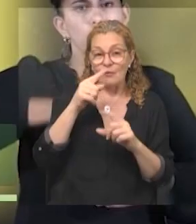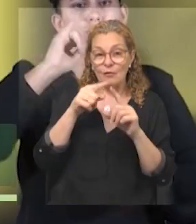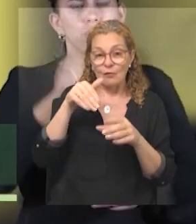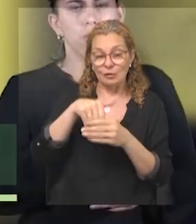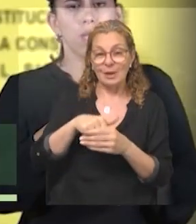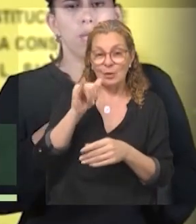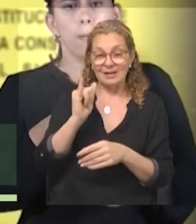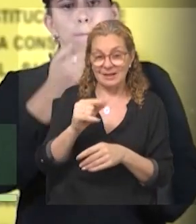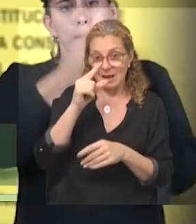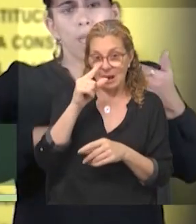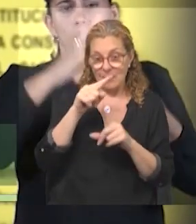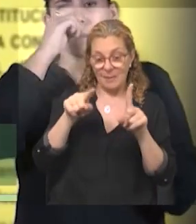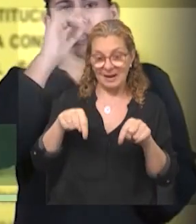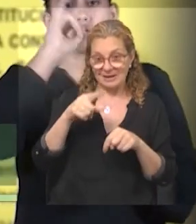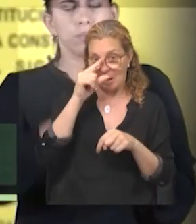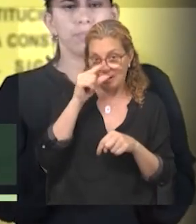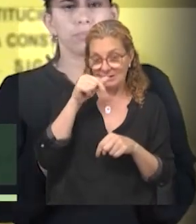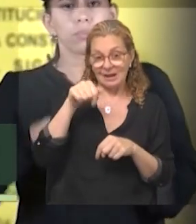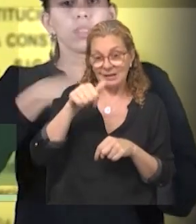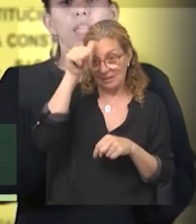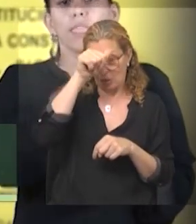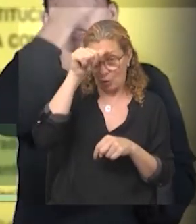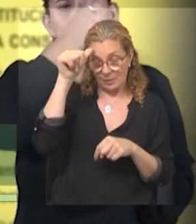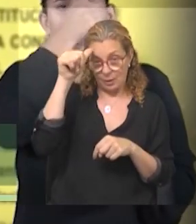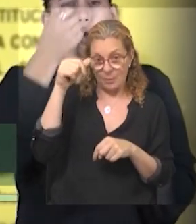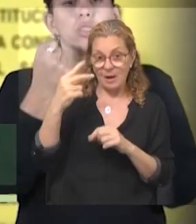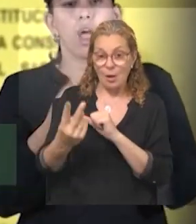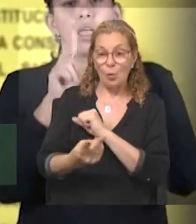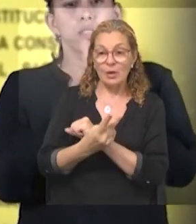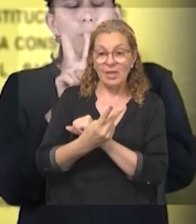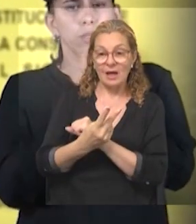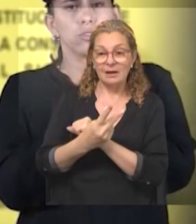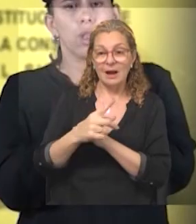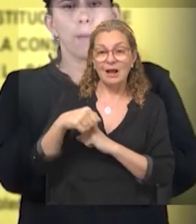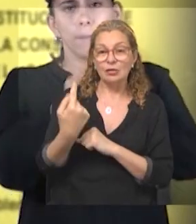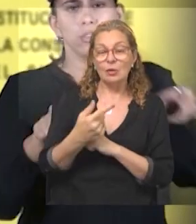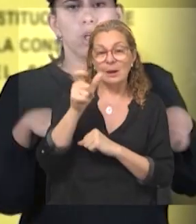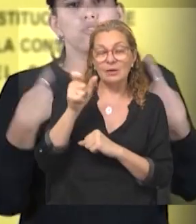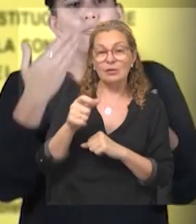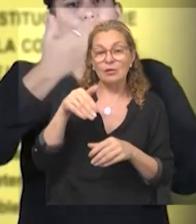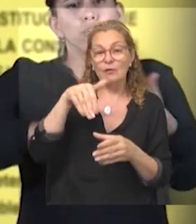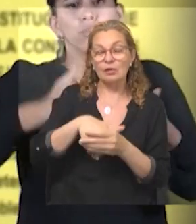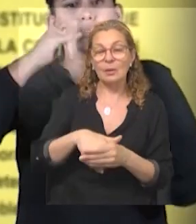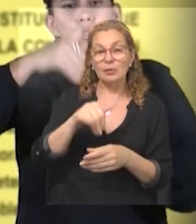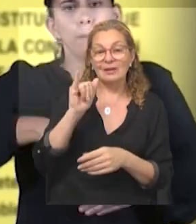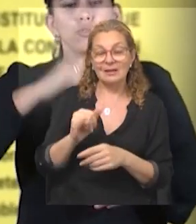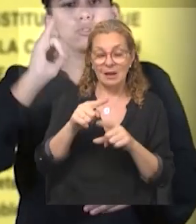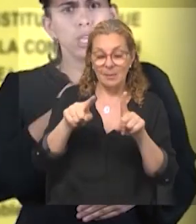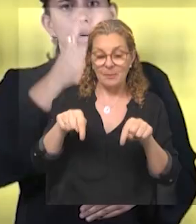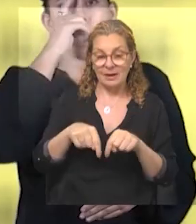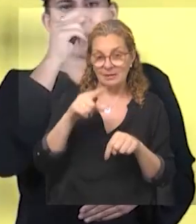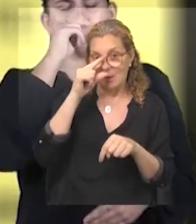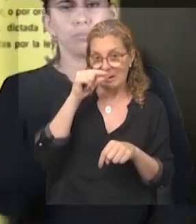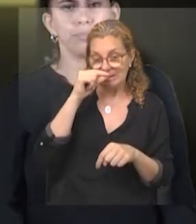la papeleta amarilla este domingo para darle protección a los ciudadanos votamos el sí de la papeleta